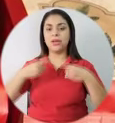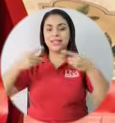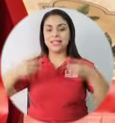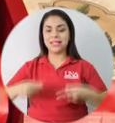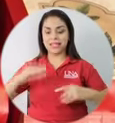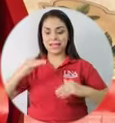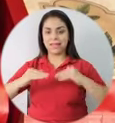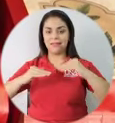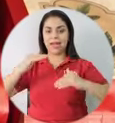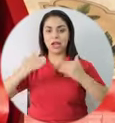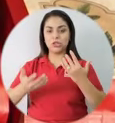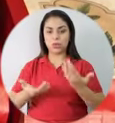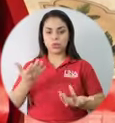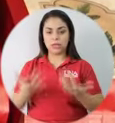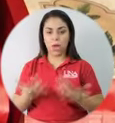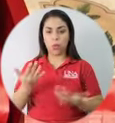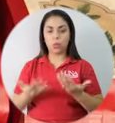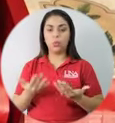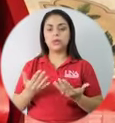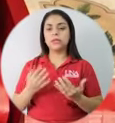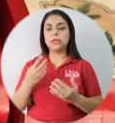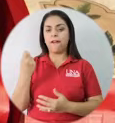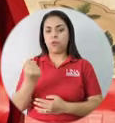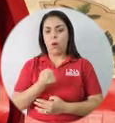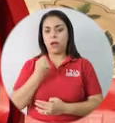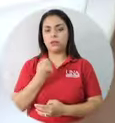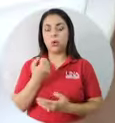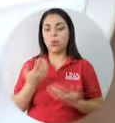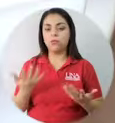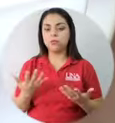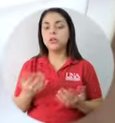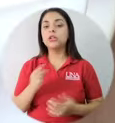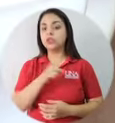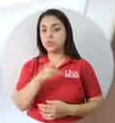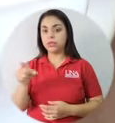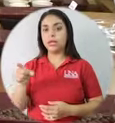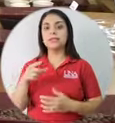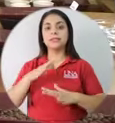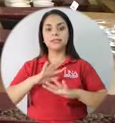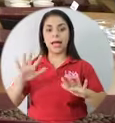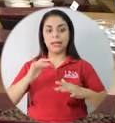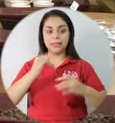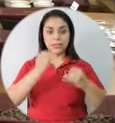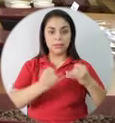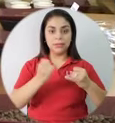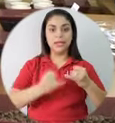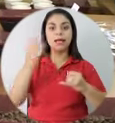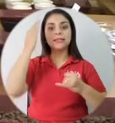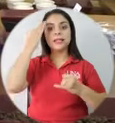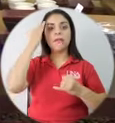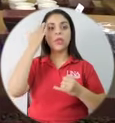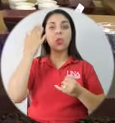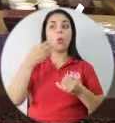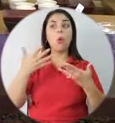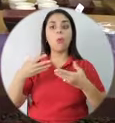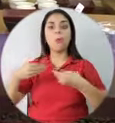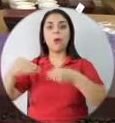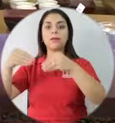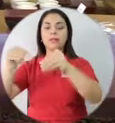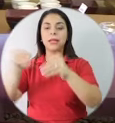tostado, usted puede decidir la intensidad de ese tostado y de esa forma usted termina influenciando también las condiciones de